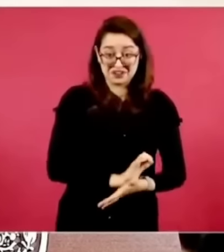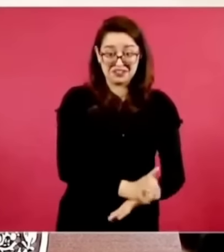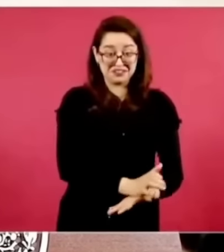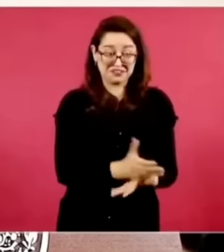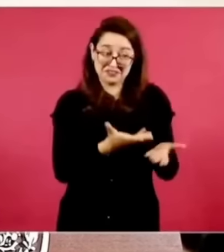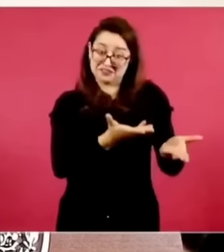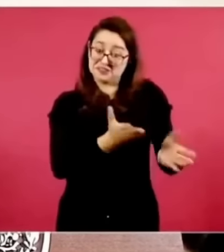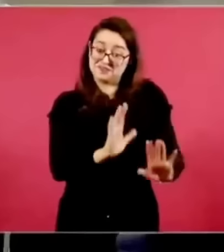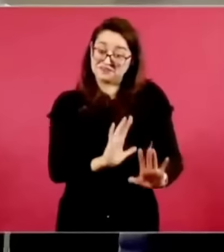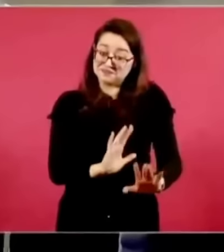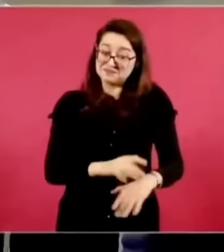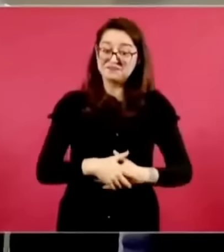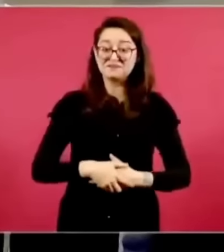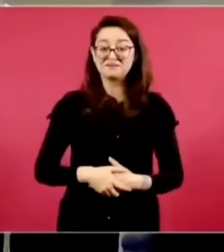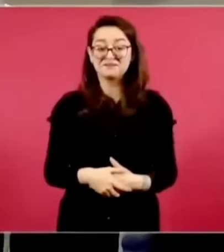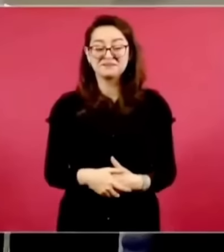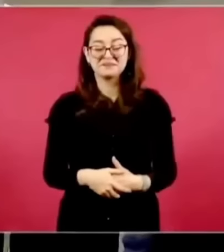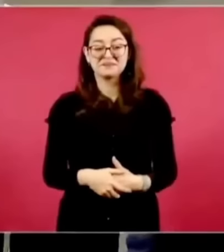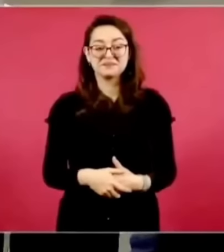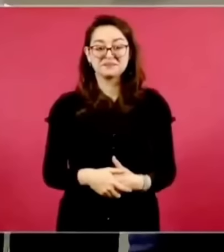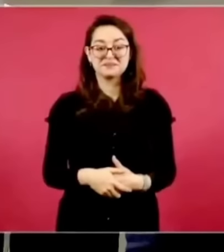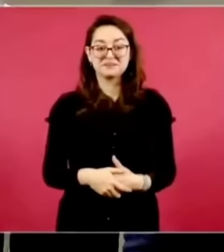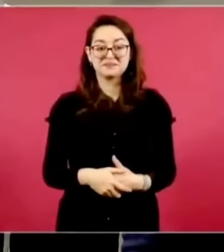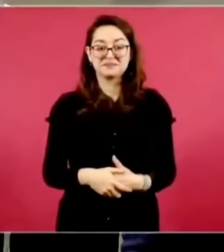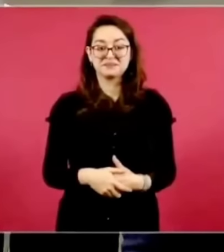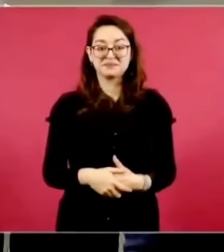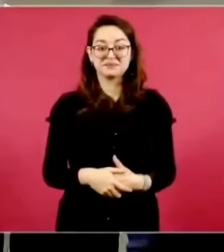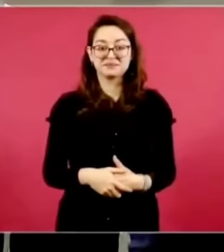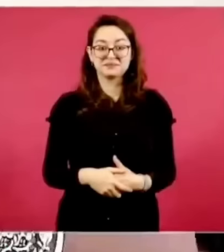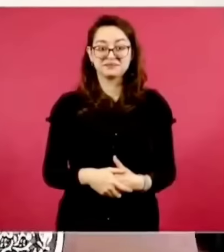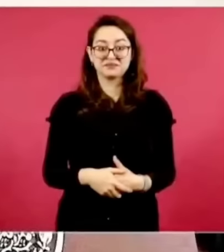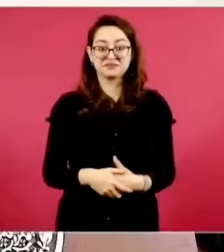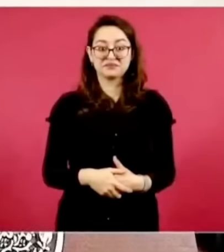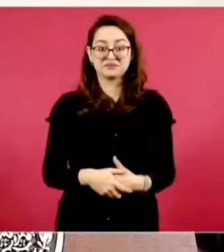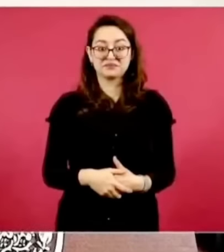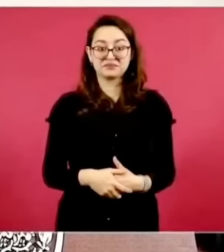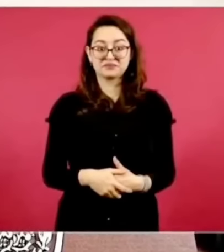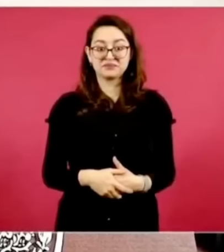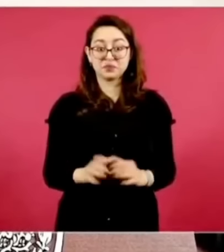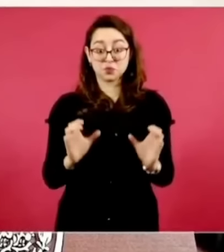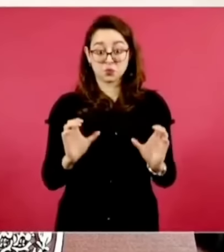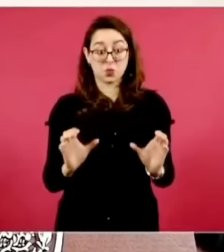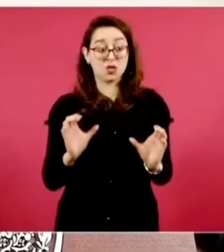oficial ten cuidado porque ahorita los botos están por todos